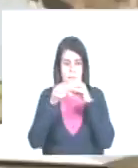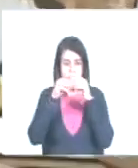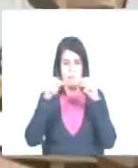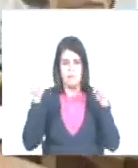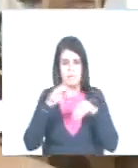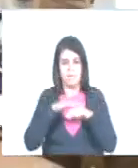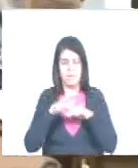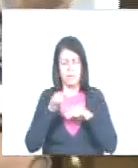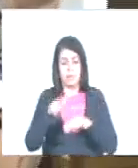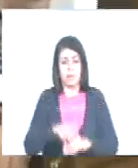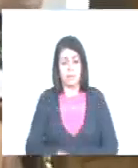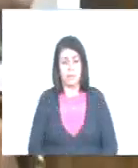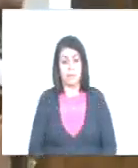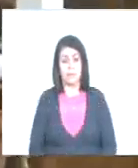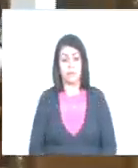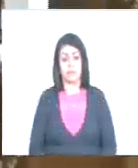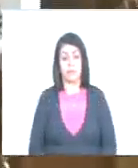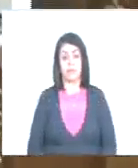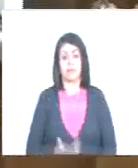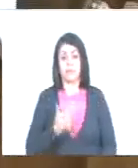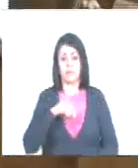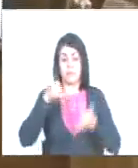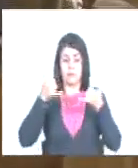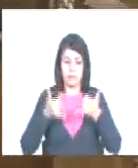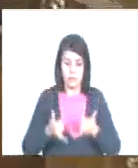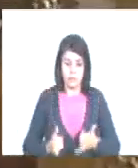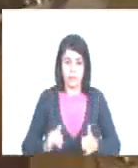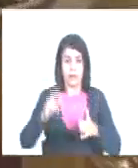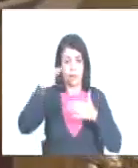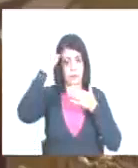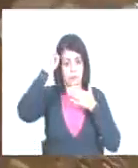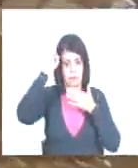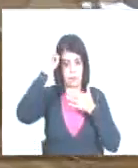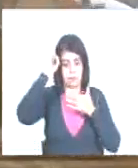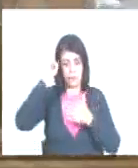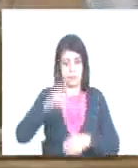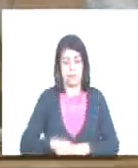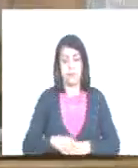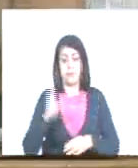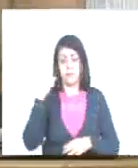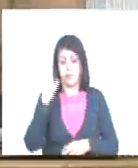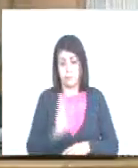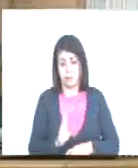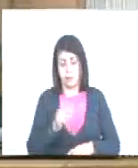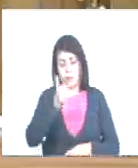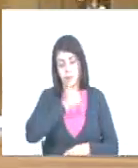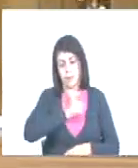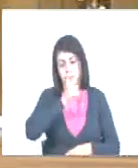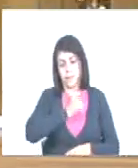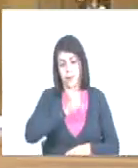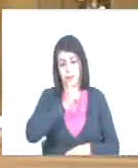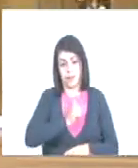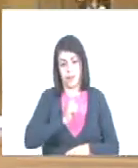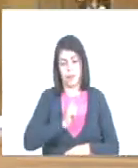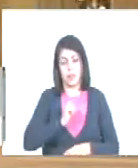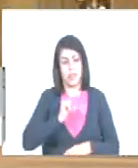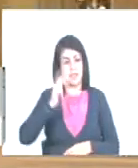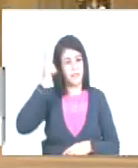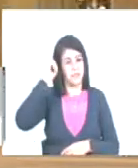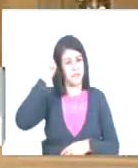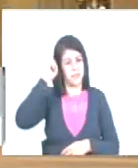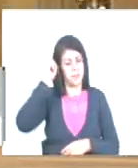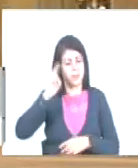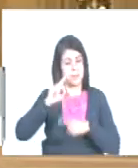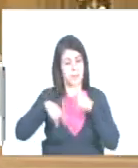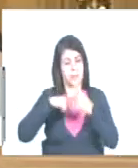tierra. Aquí estamos los hijos de Guacaipuro. Venimos de la resistencia aborigen,